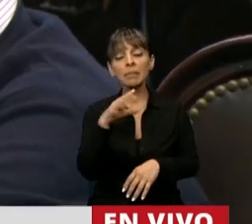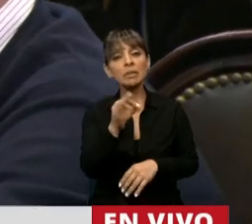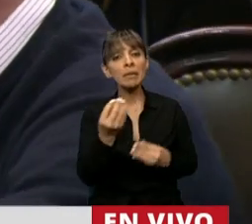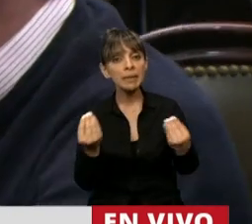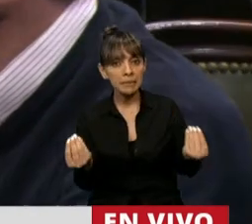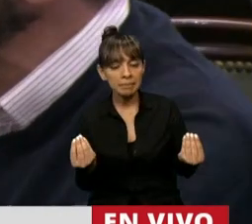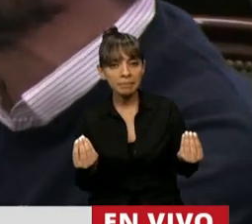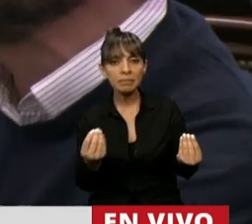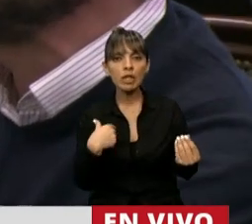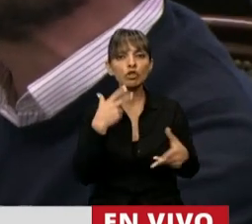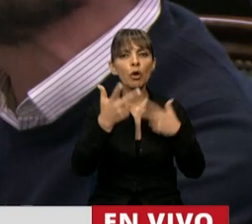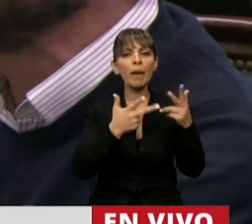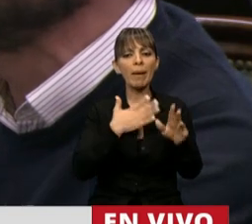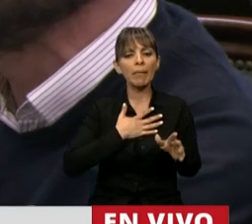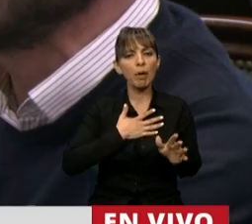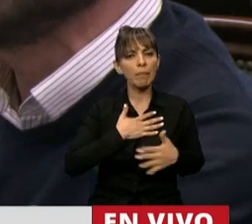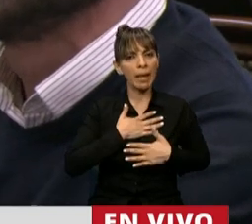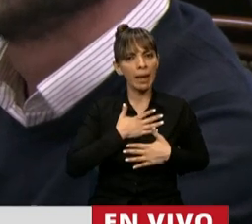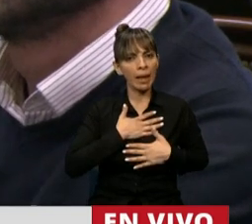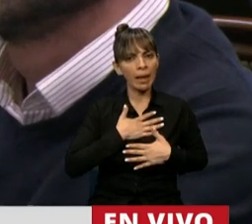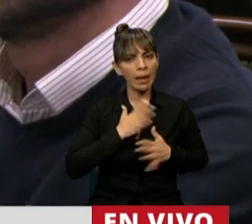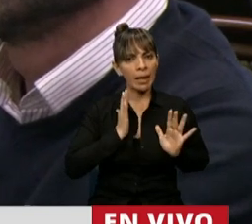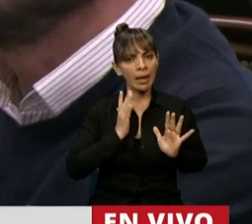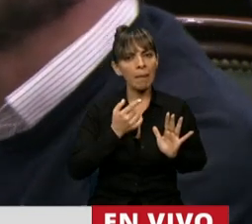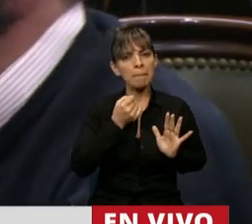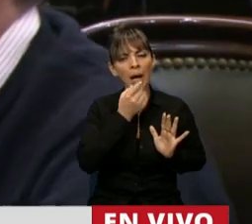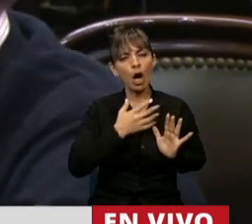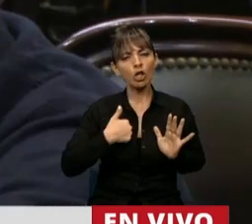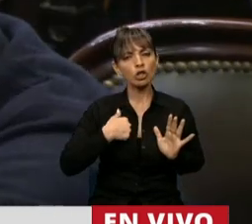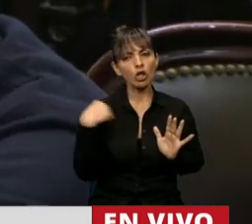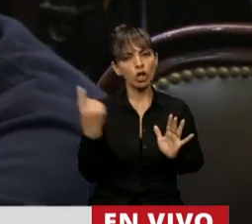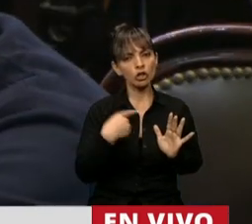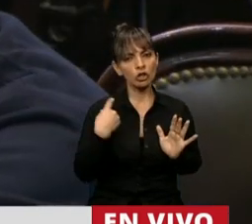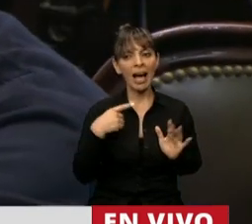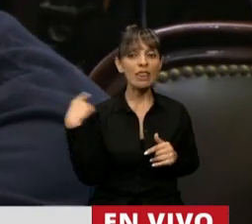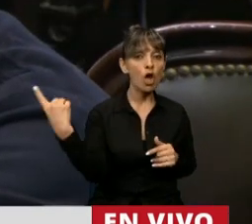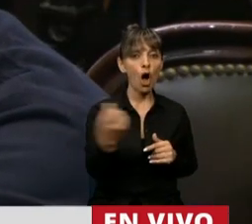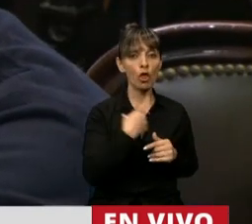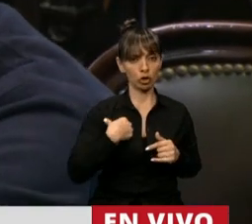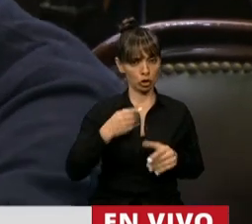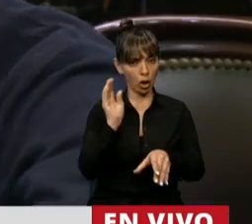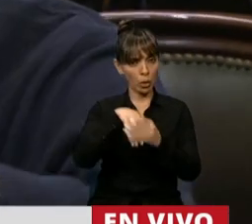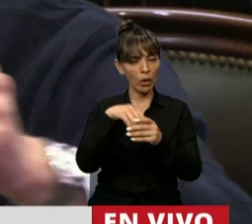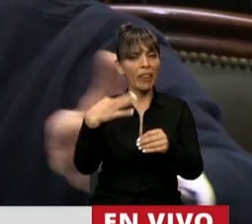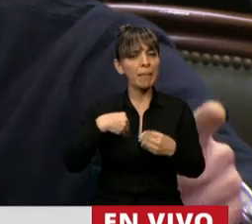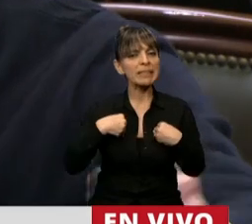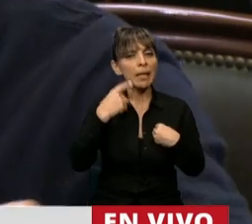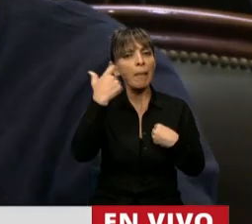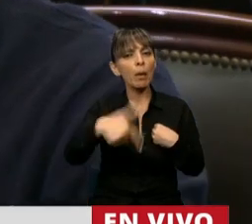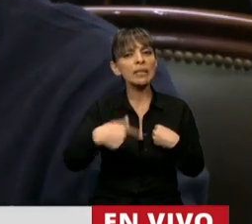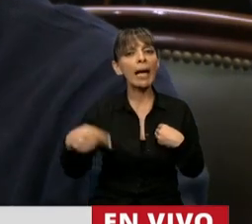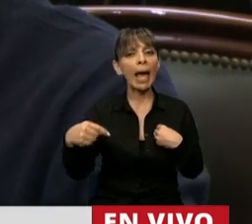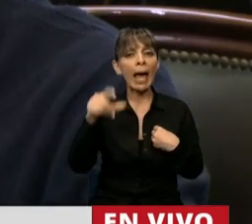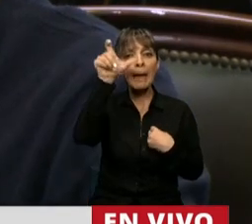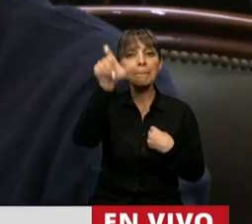señor presidente? Y voy a hablar en primera persona del plural. Lo que nos debe avergonzar son empresarios